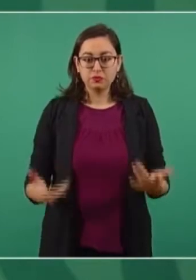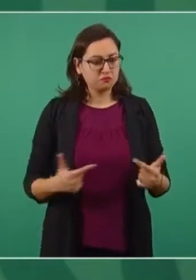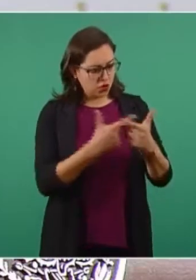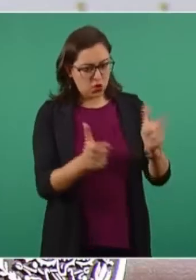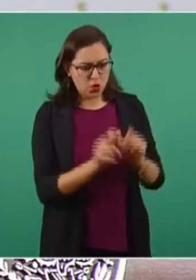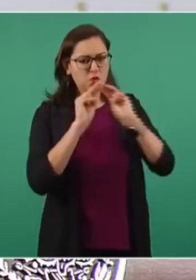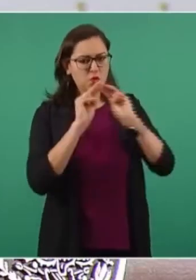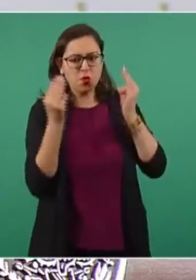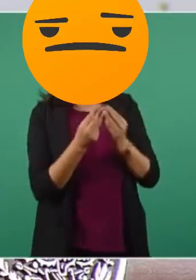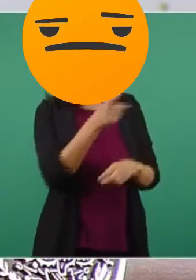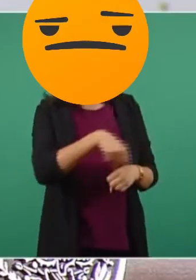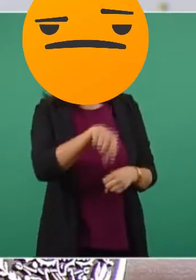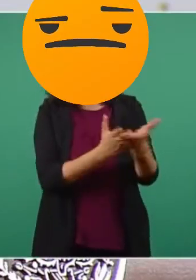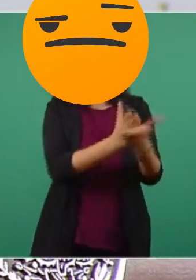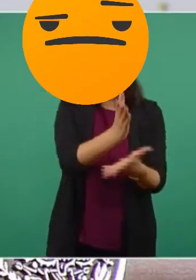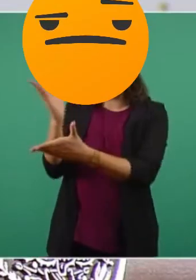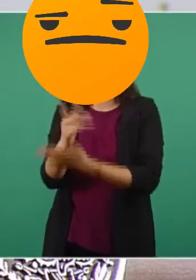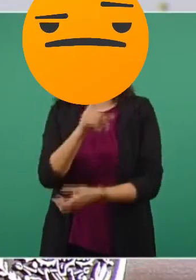organizada, en general bien.